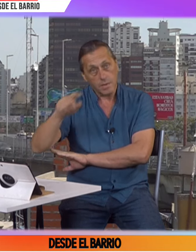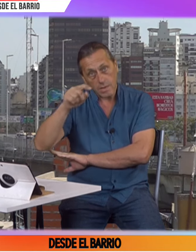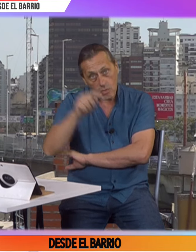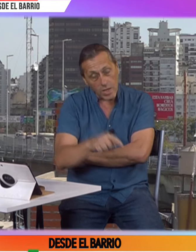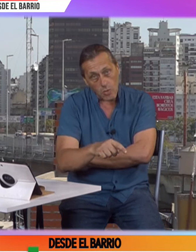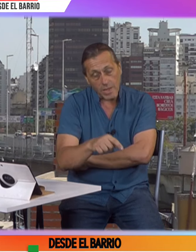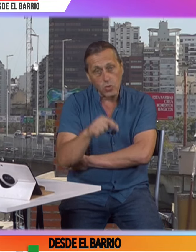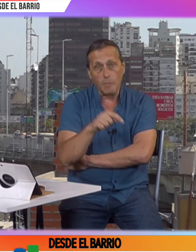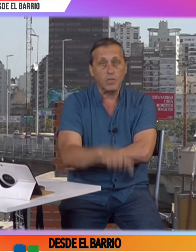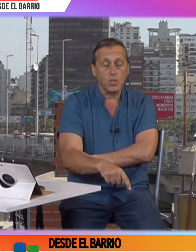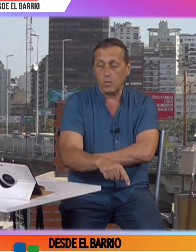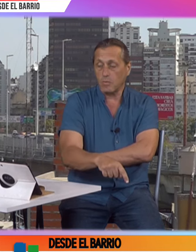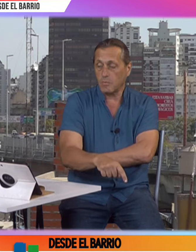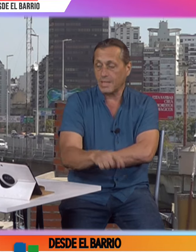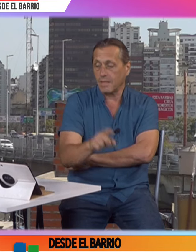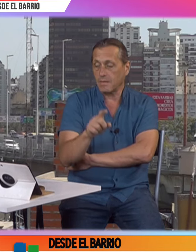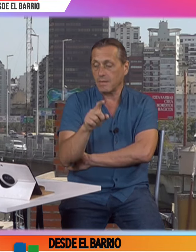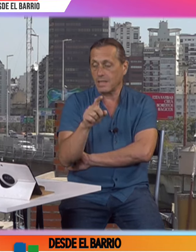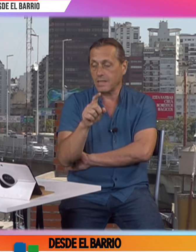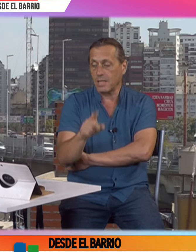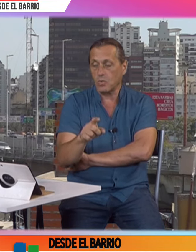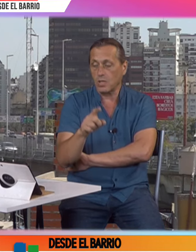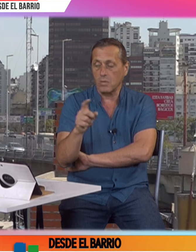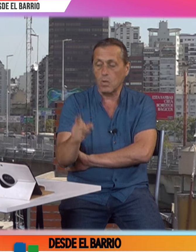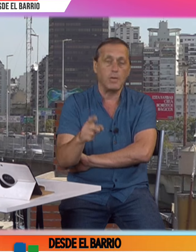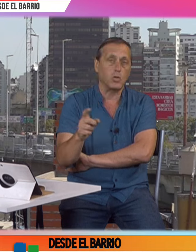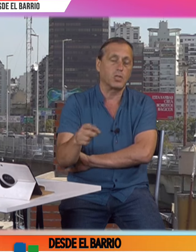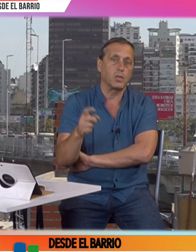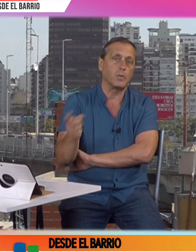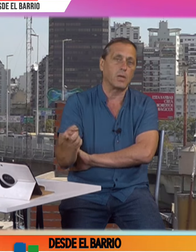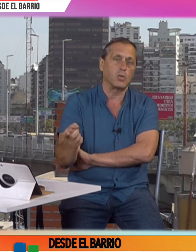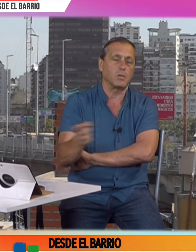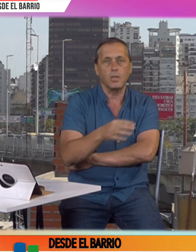¿sí?, con el aumento la pensión va a ser de